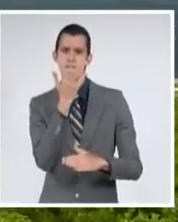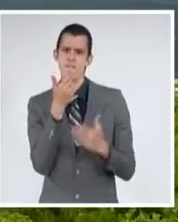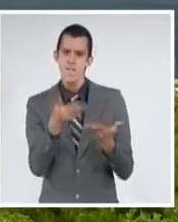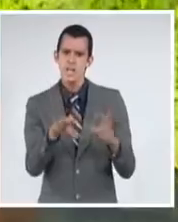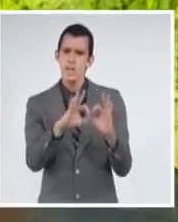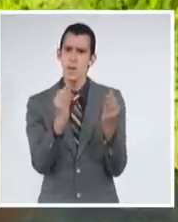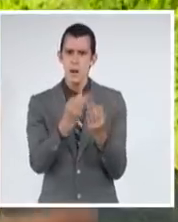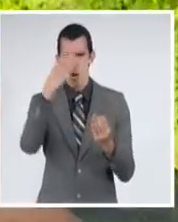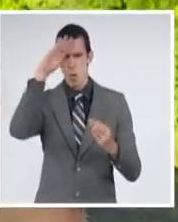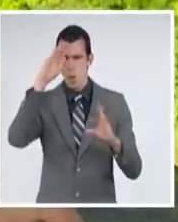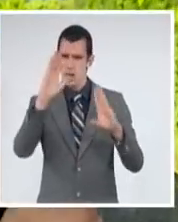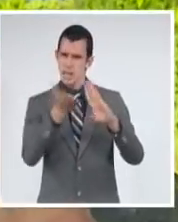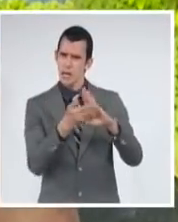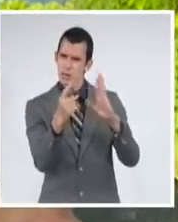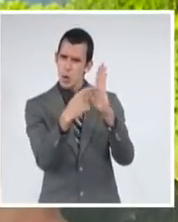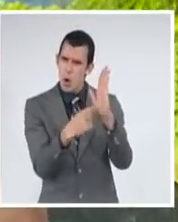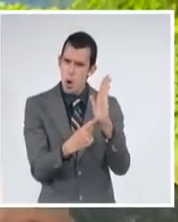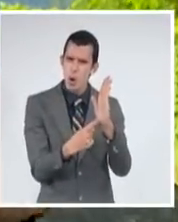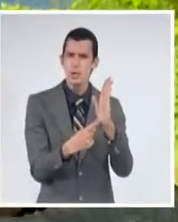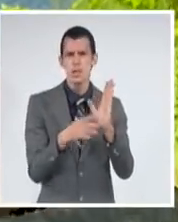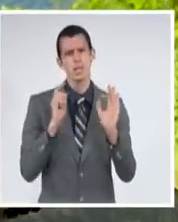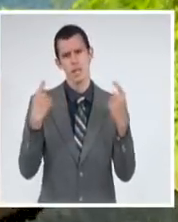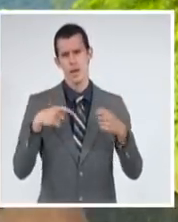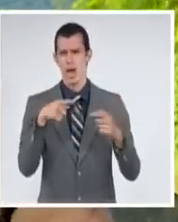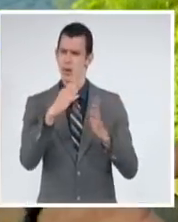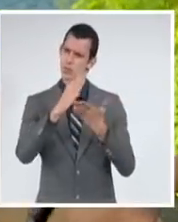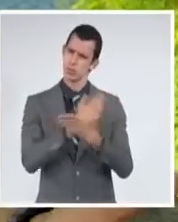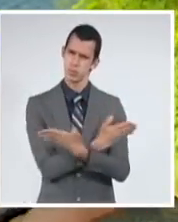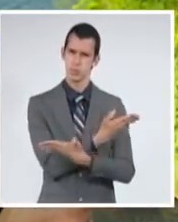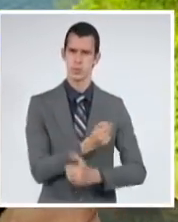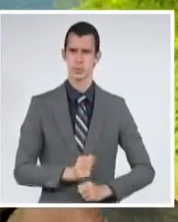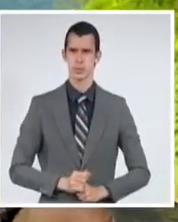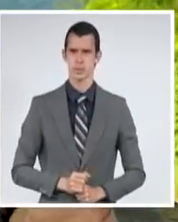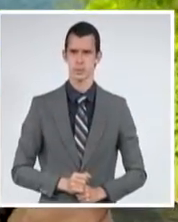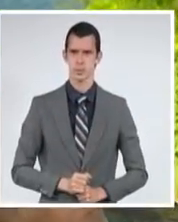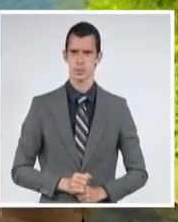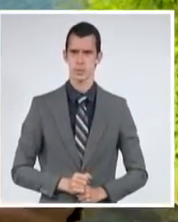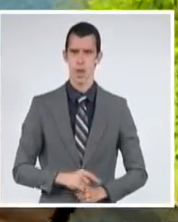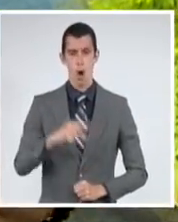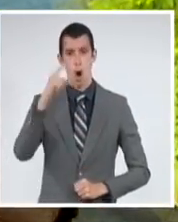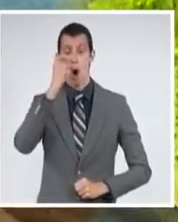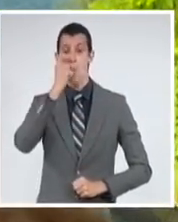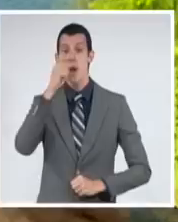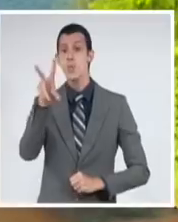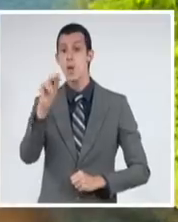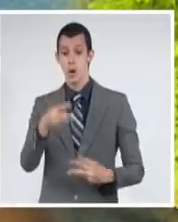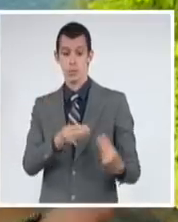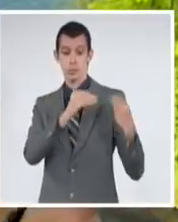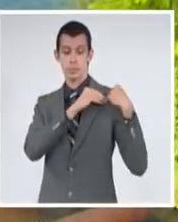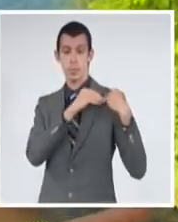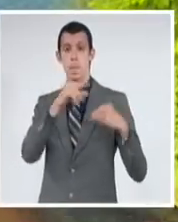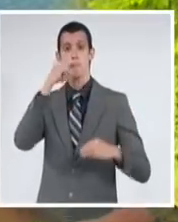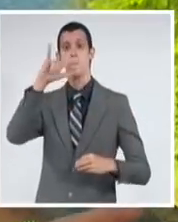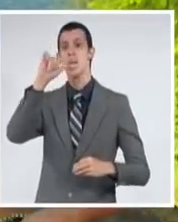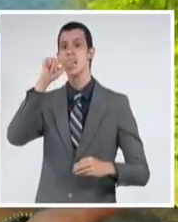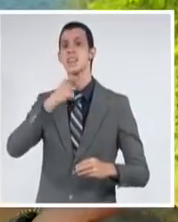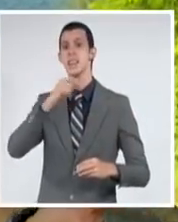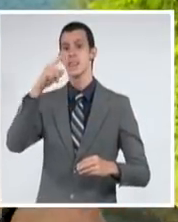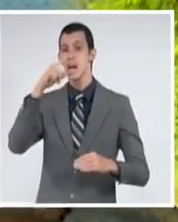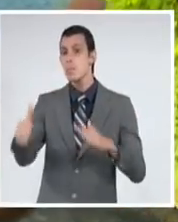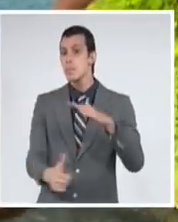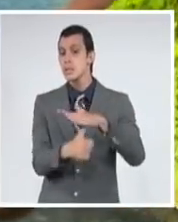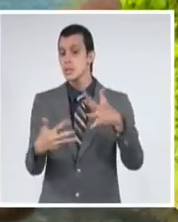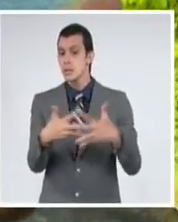ser levantadas. El presidente prometió que iba a ayudar a la familia cubana y quitar estas medidas crueles impuestas por